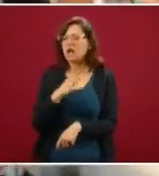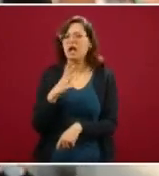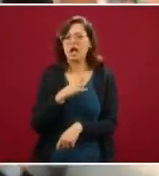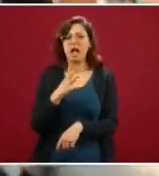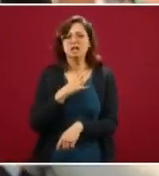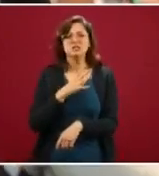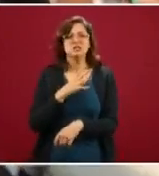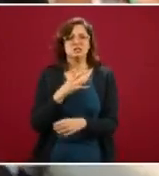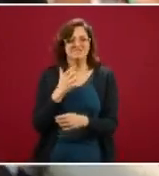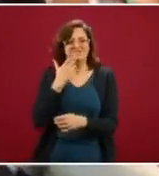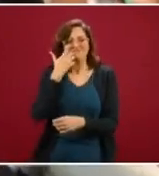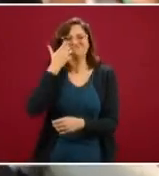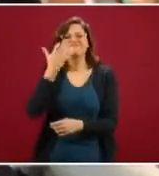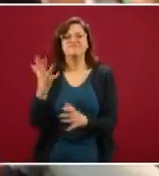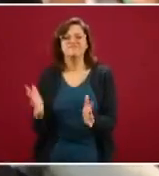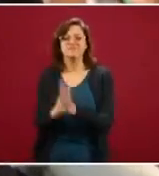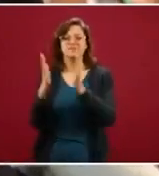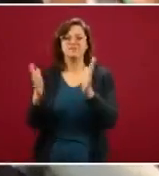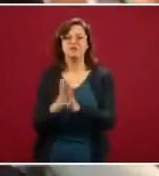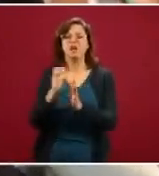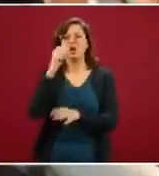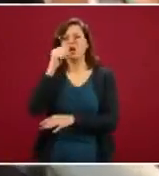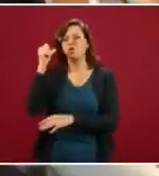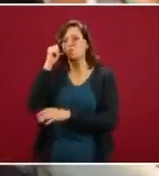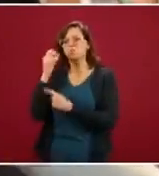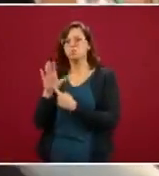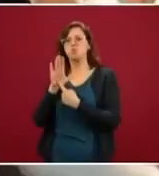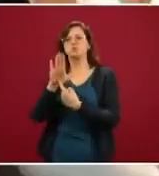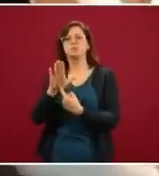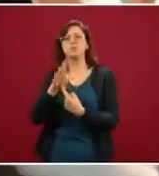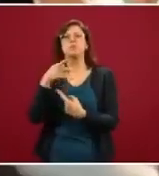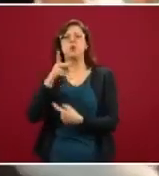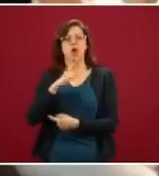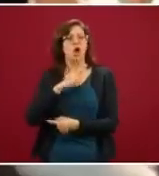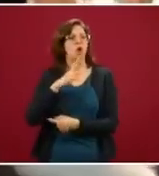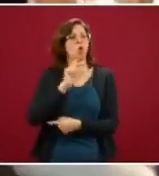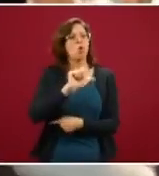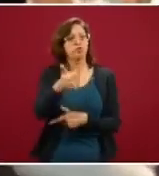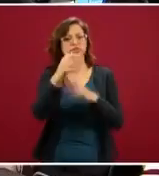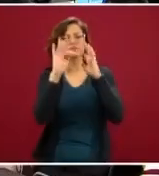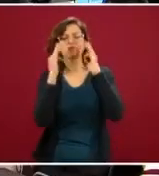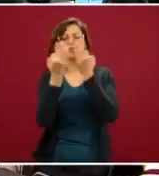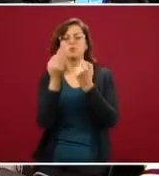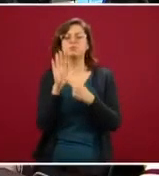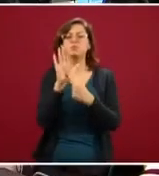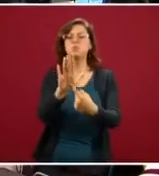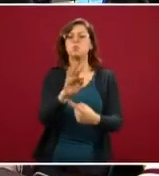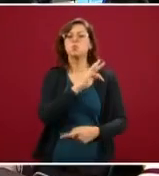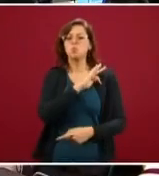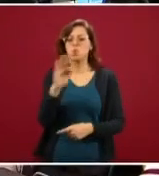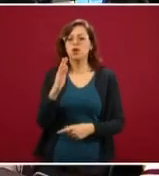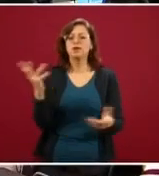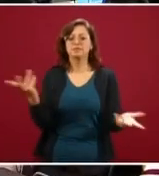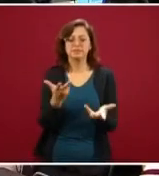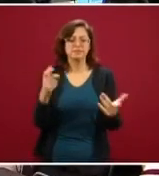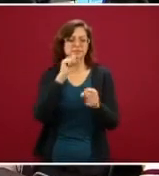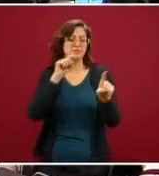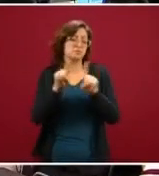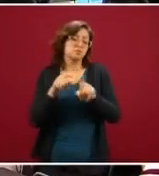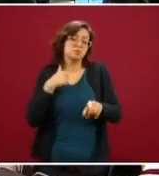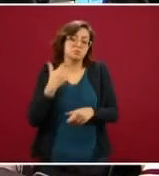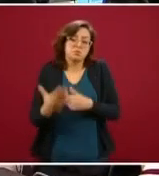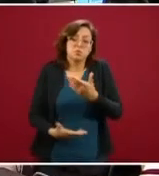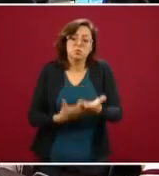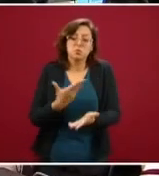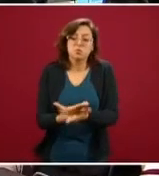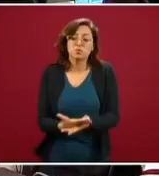de manifestarse. Ayer se manifestaron de una manera, yo creo que hay muchas formas de manifestarse y esta pudiera ser una de ellas como una propuesta. Y